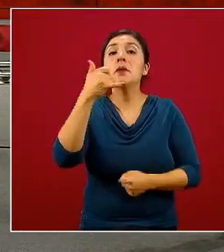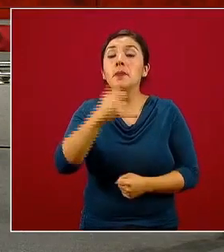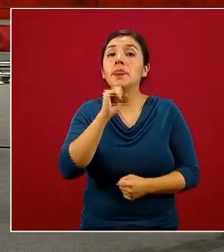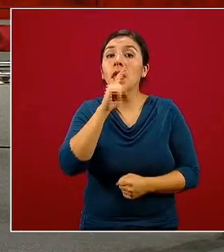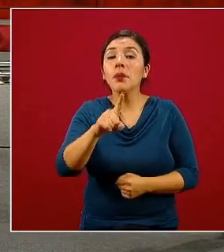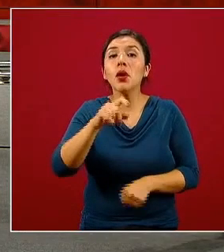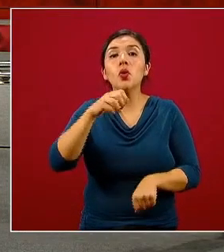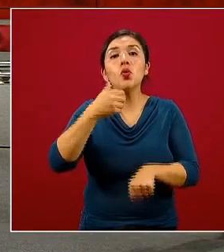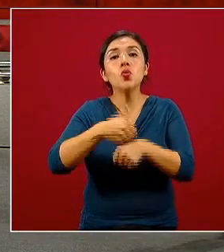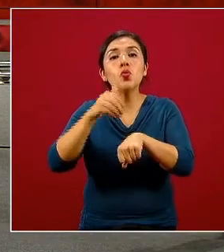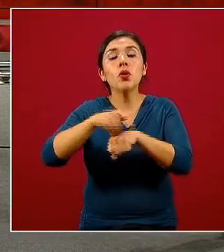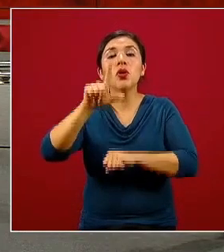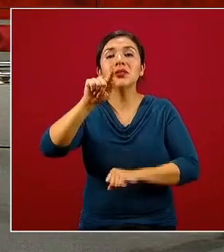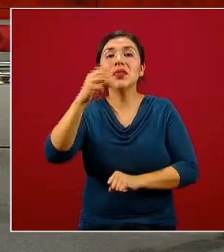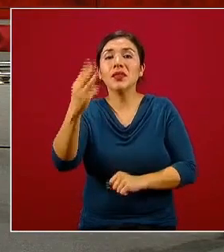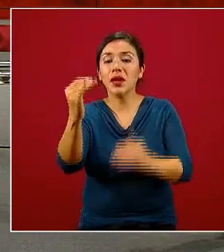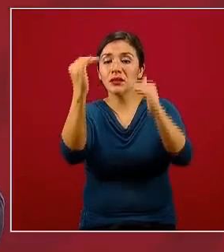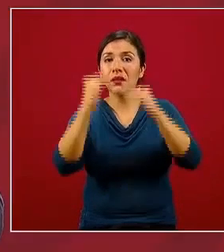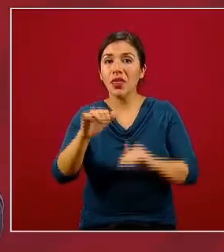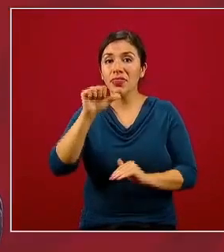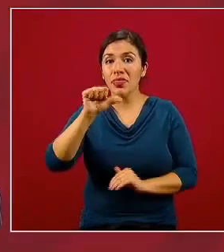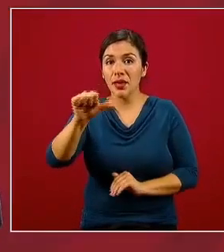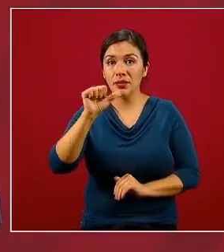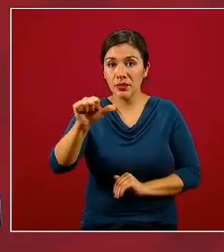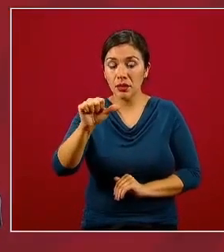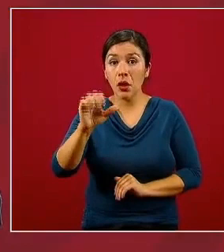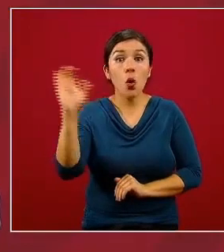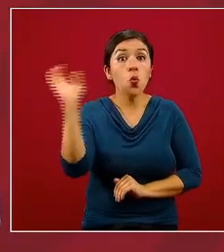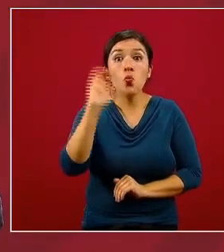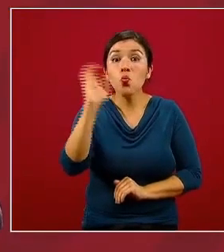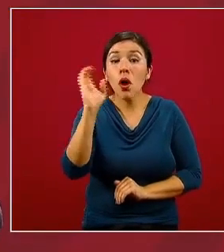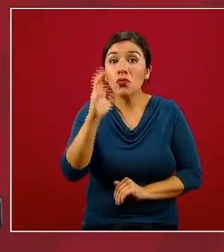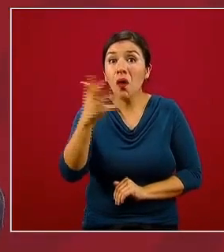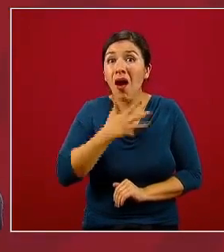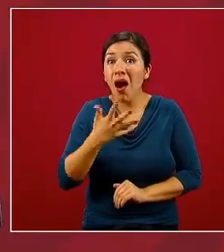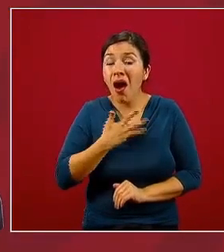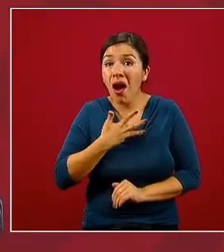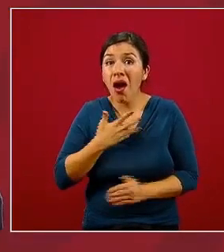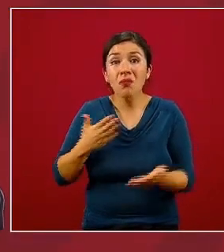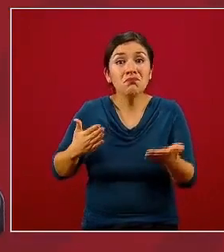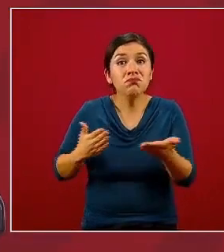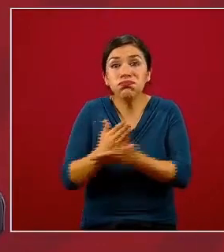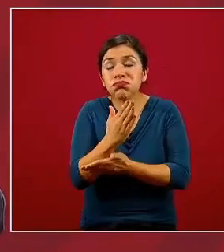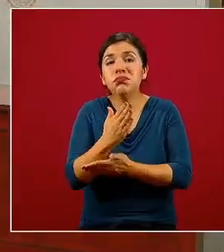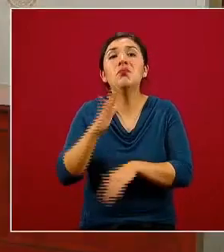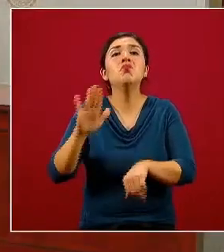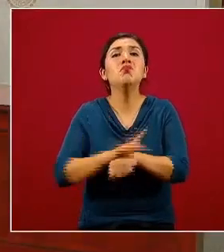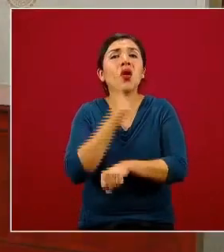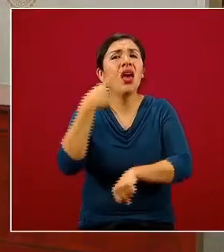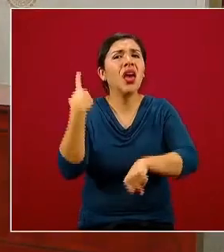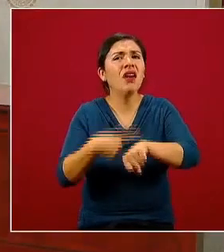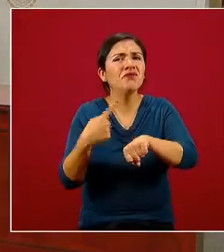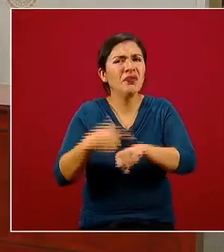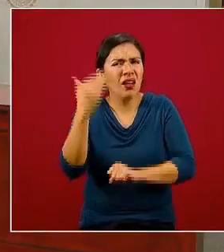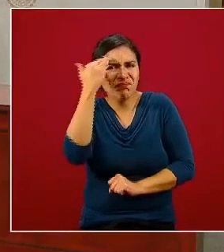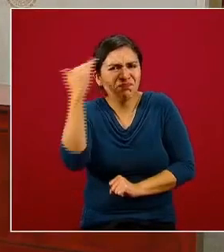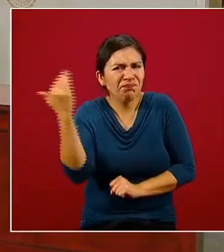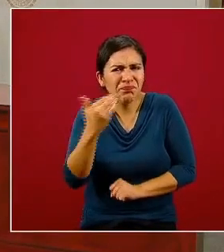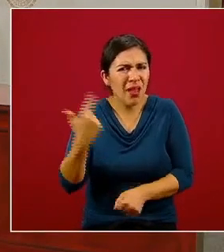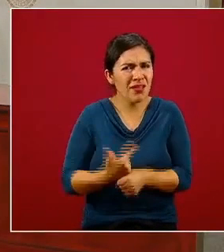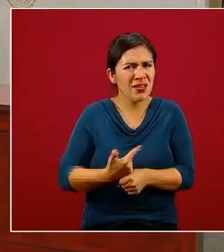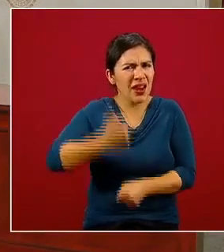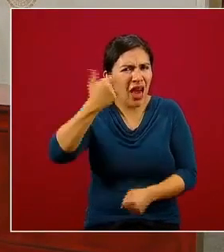el 73, fracción 16, cuando existe invasión por enfermedad exótica de carácter